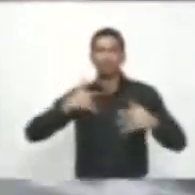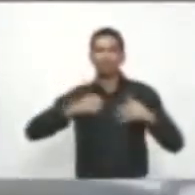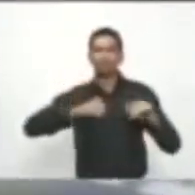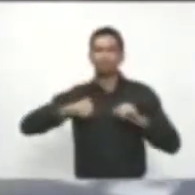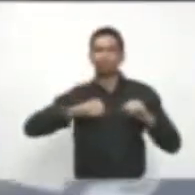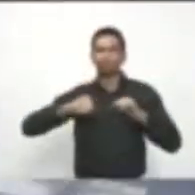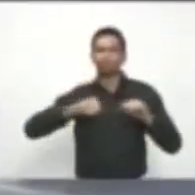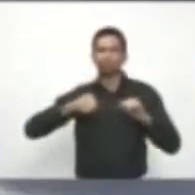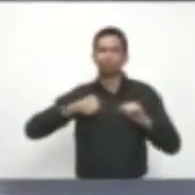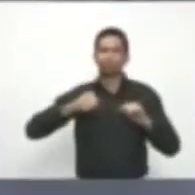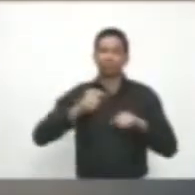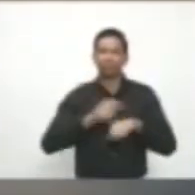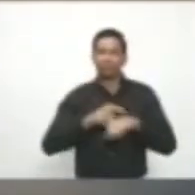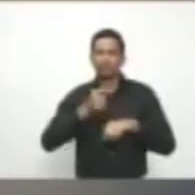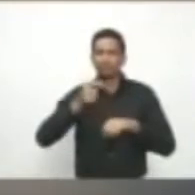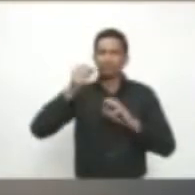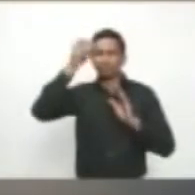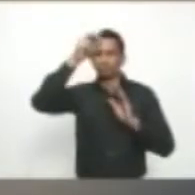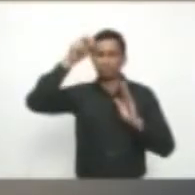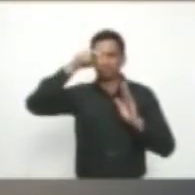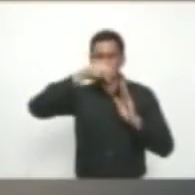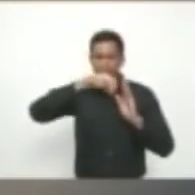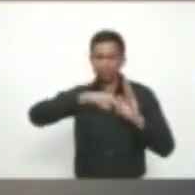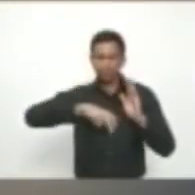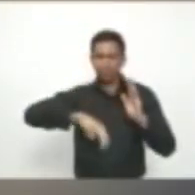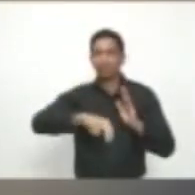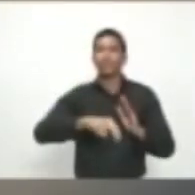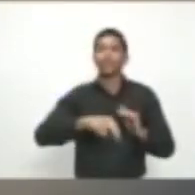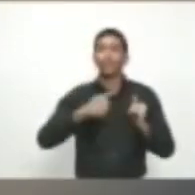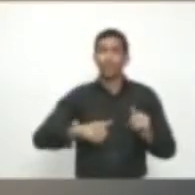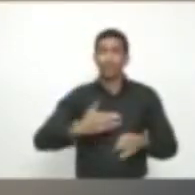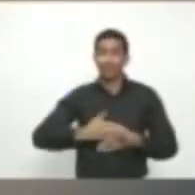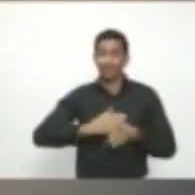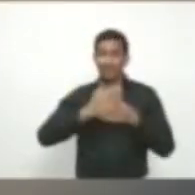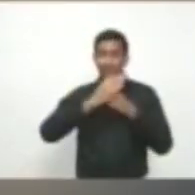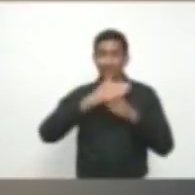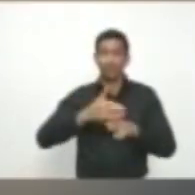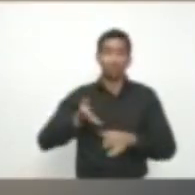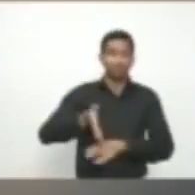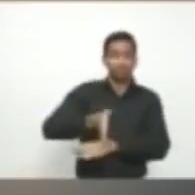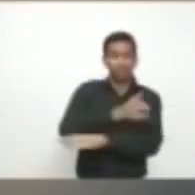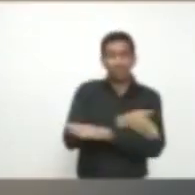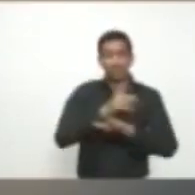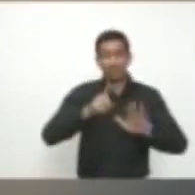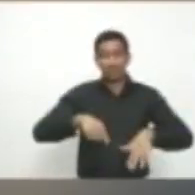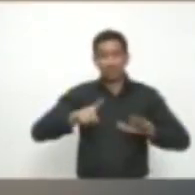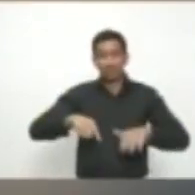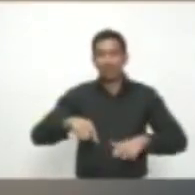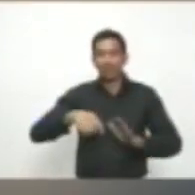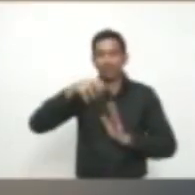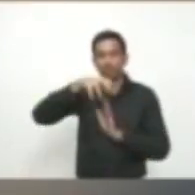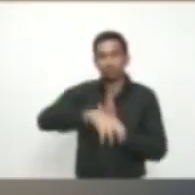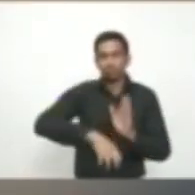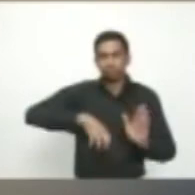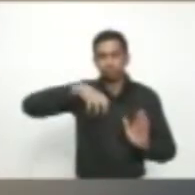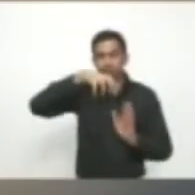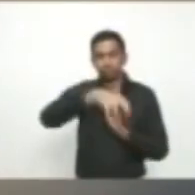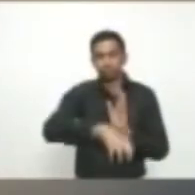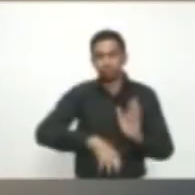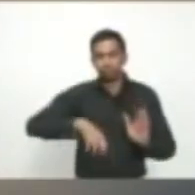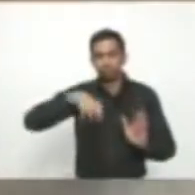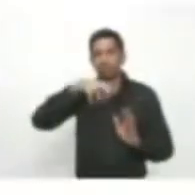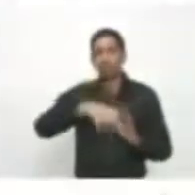varios segundos en ese piso. En este edificio, desde hace 6 meses, se vienen realizando unas excavaciones. Las mismas